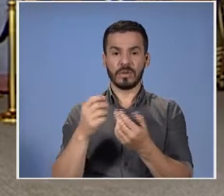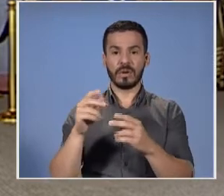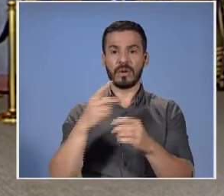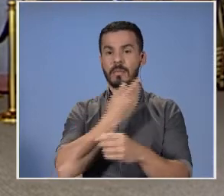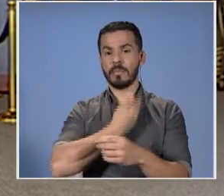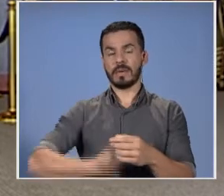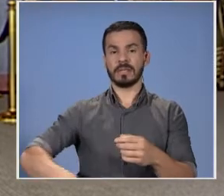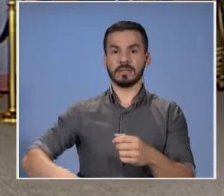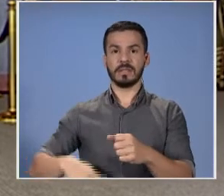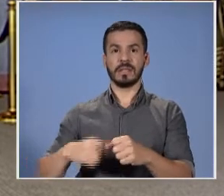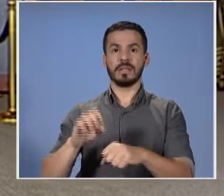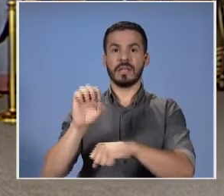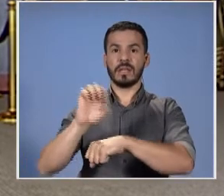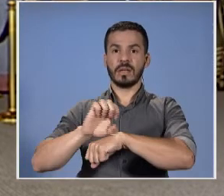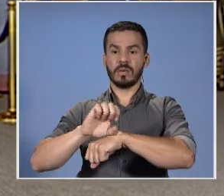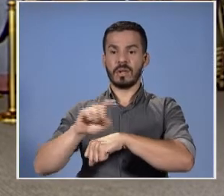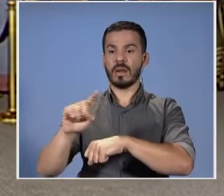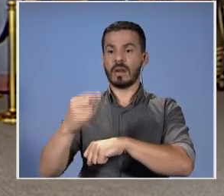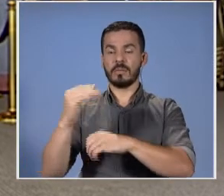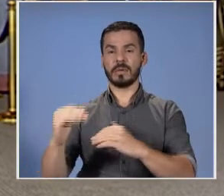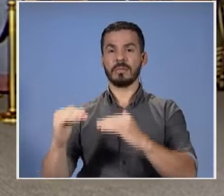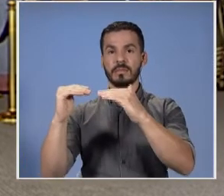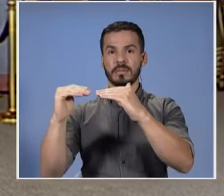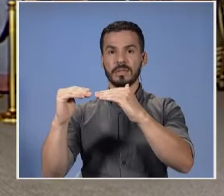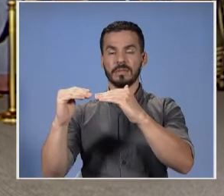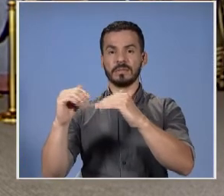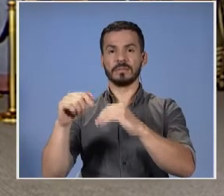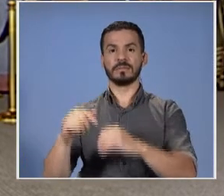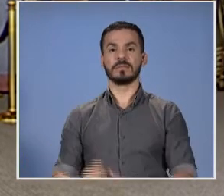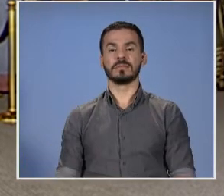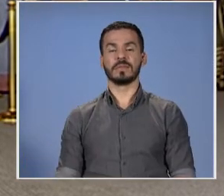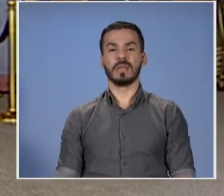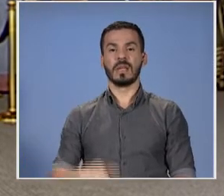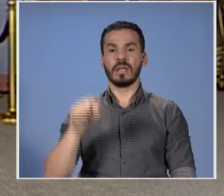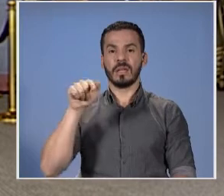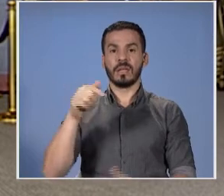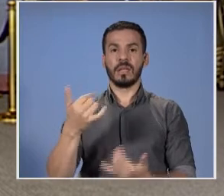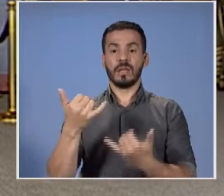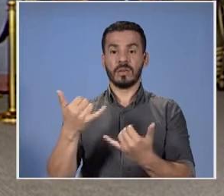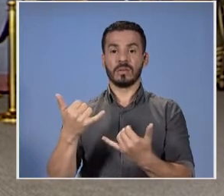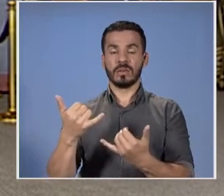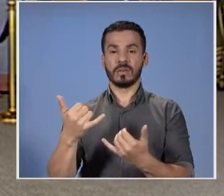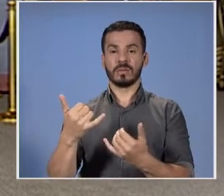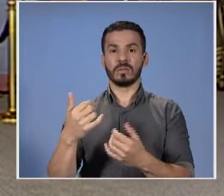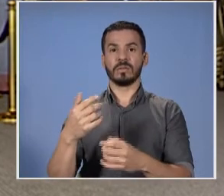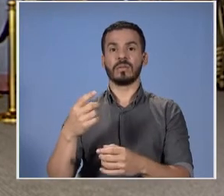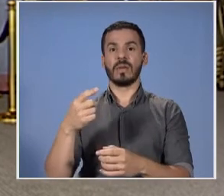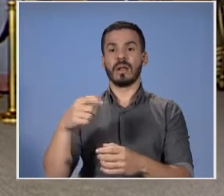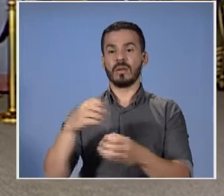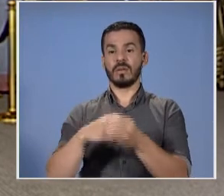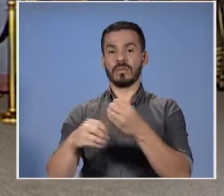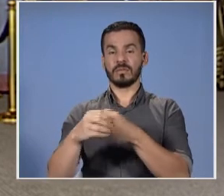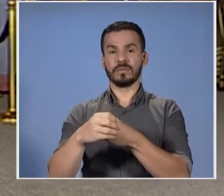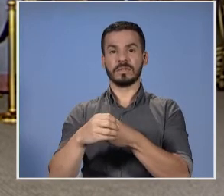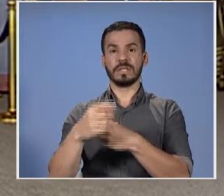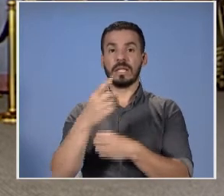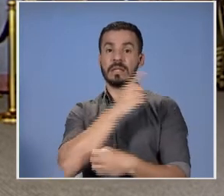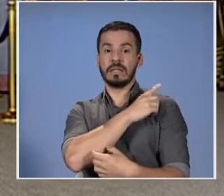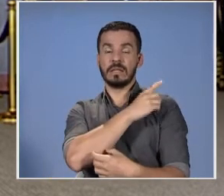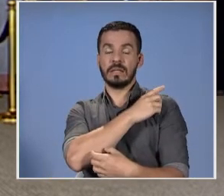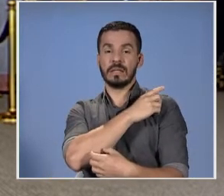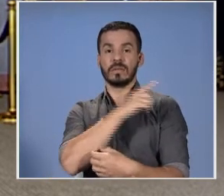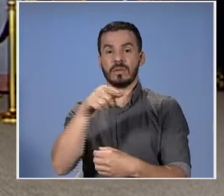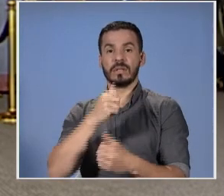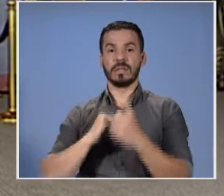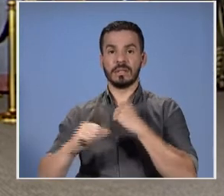Ecuador en el primer piso. Lenín Moreno. Se van a reunir en el primer piso donde está el actual despacho del señor director del teatro, que es el antiguo salón